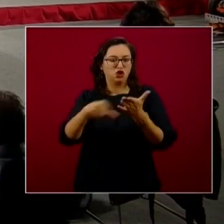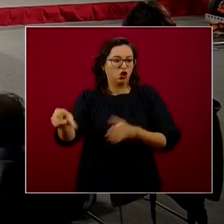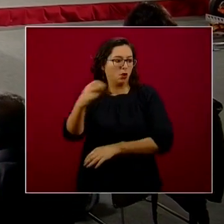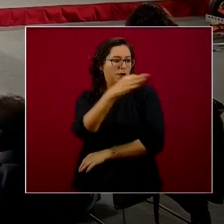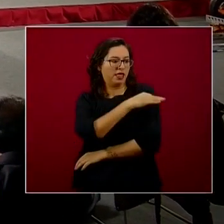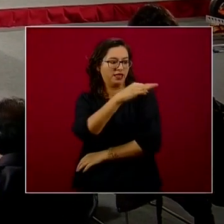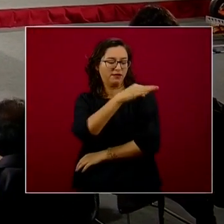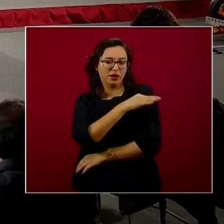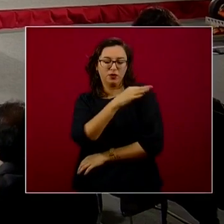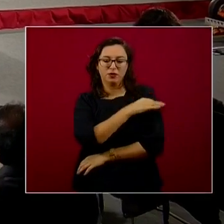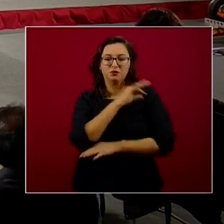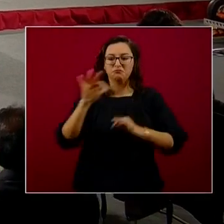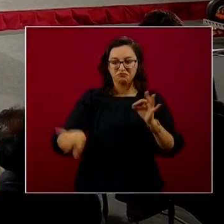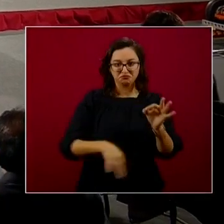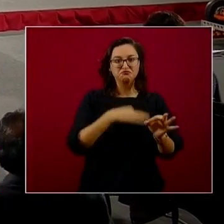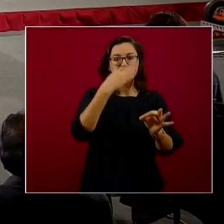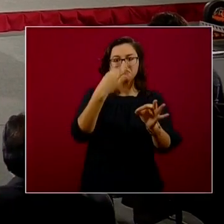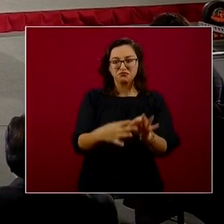significa